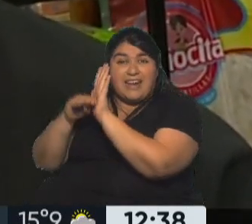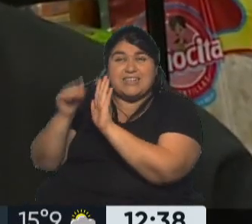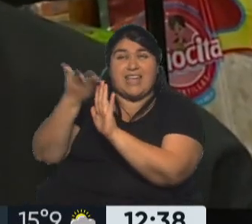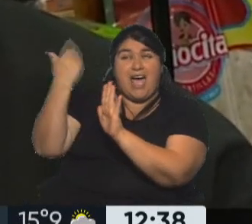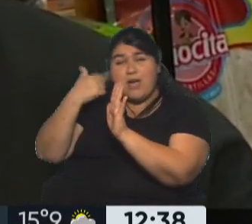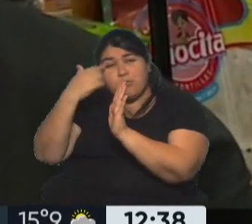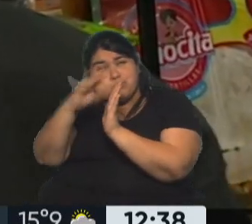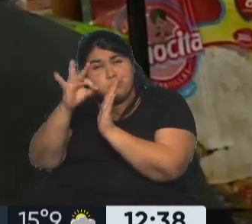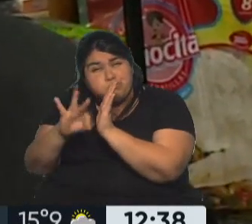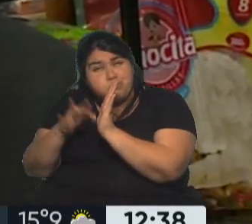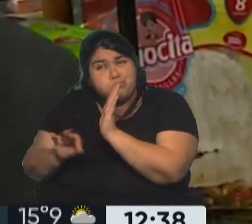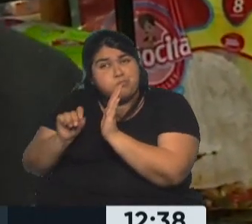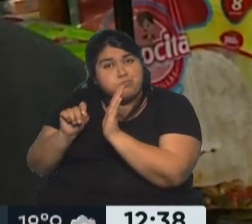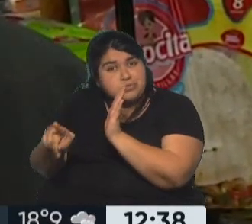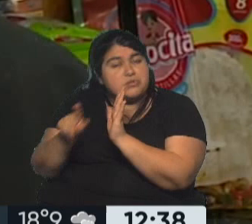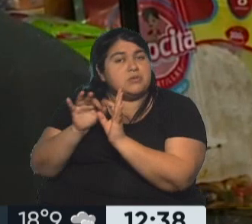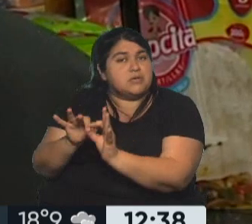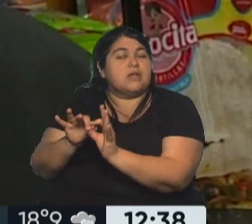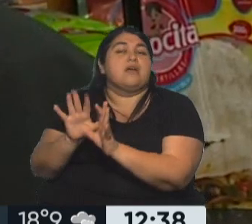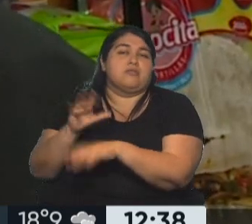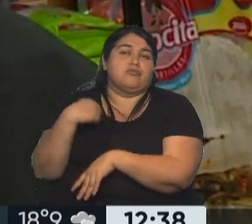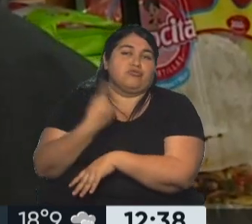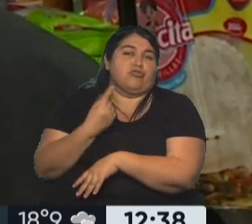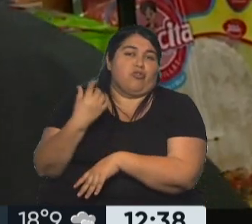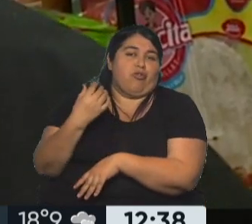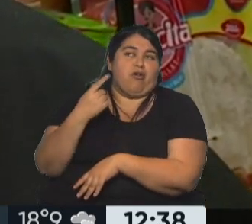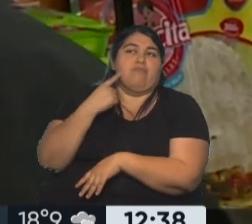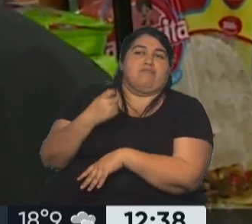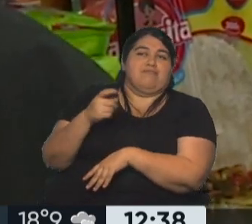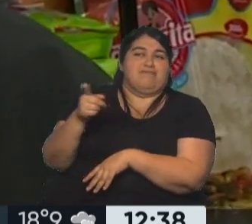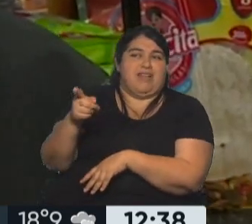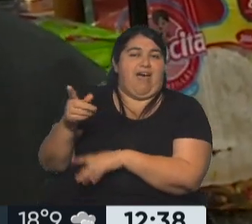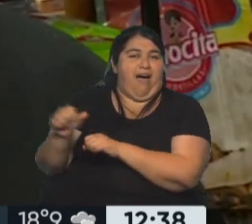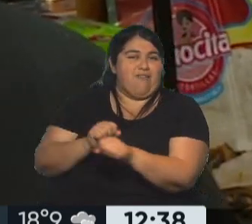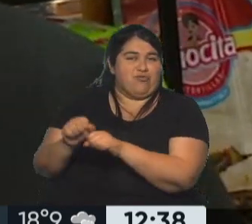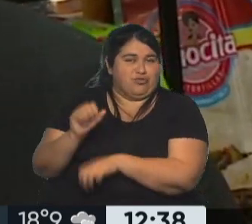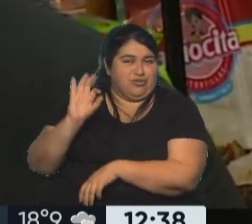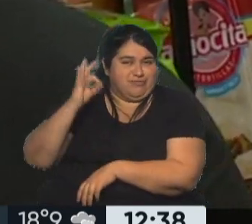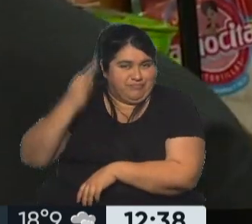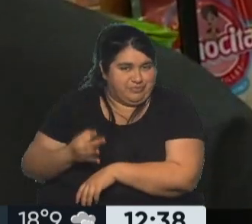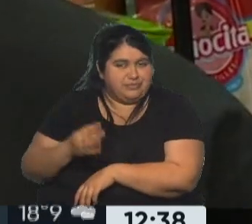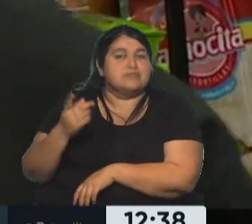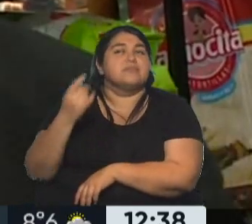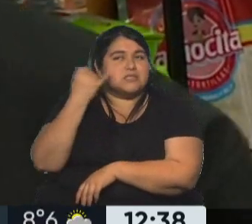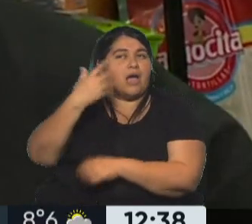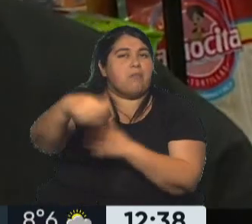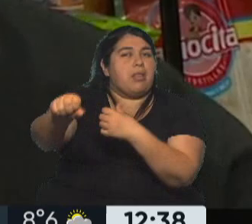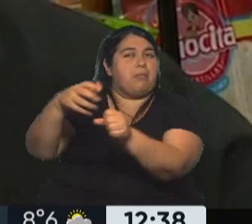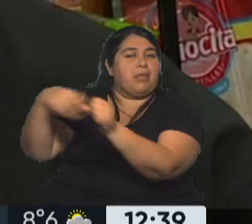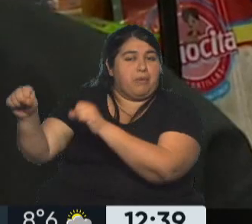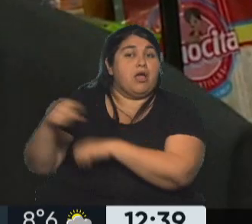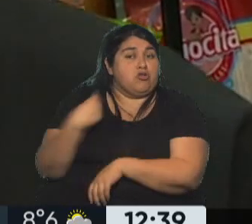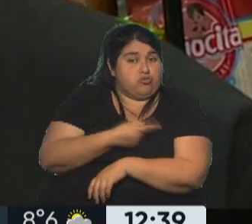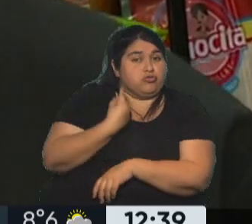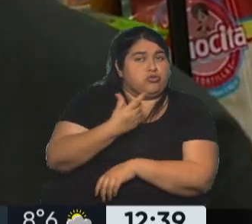la semana pasada en función de esta lista bueno tomamos a dar cuenta si hay este este abusos que ya hemos encontrado varios y ya lo